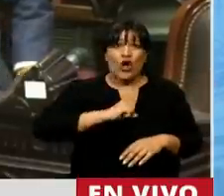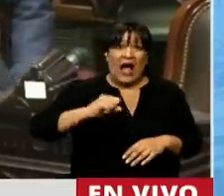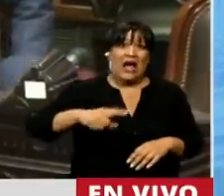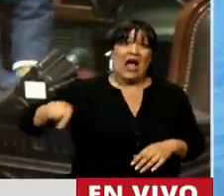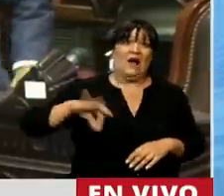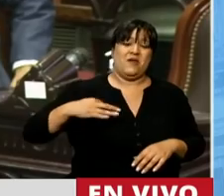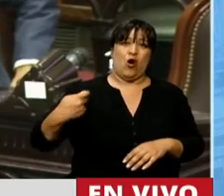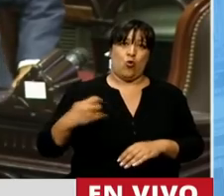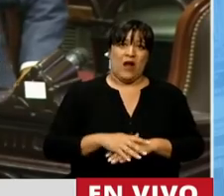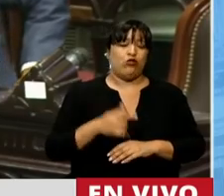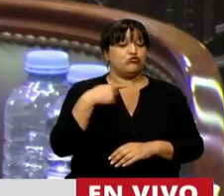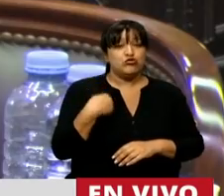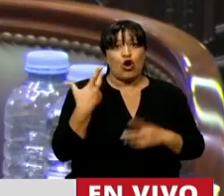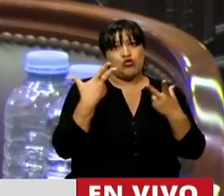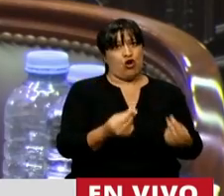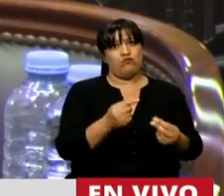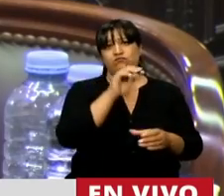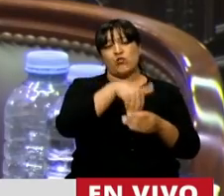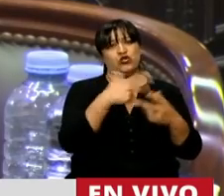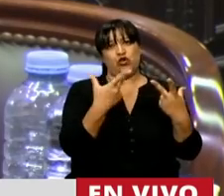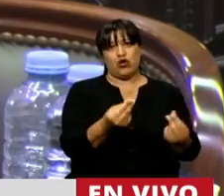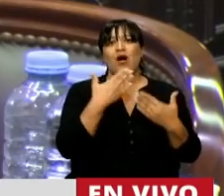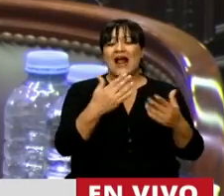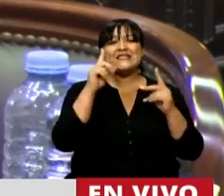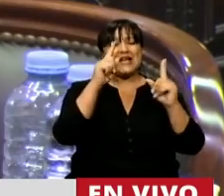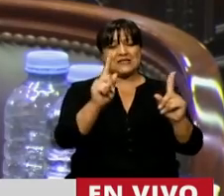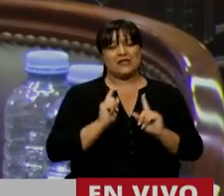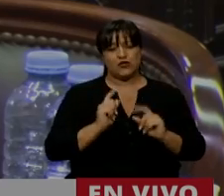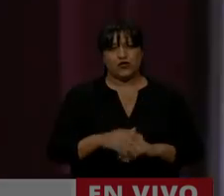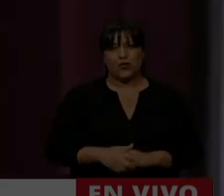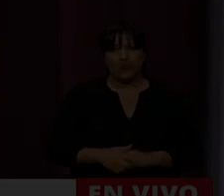la vida a los jubilados. Así que, presidente, no cuente con mi voto. Muchas gracias por su atención. Gracias, diputado juez.